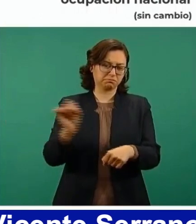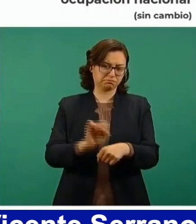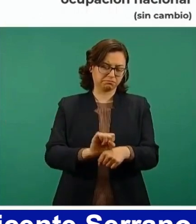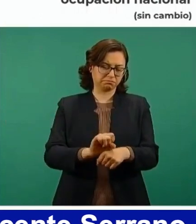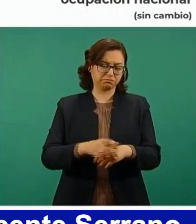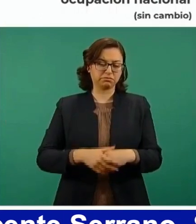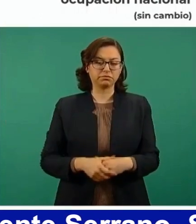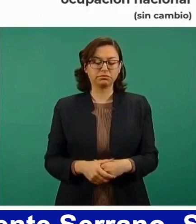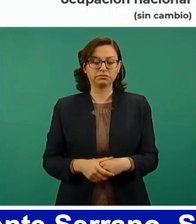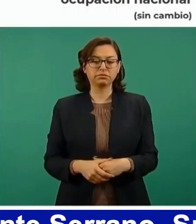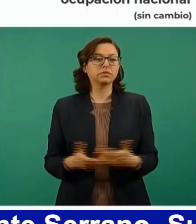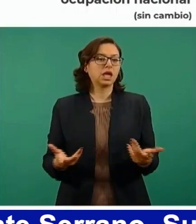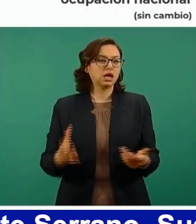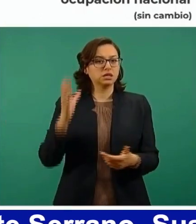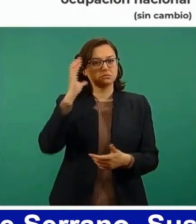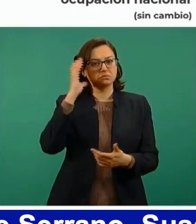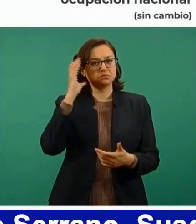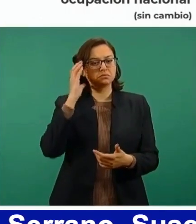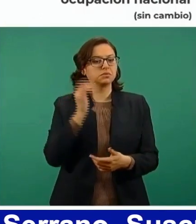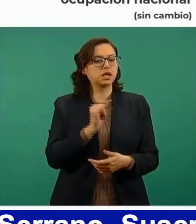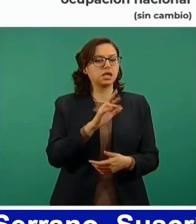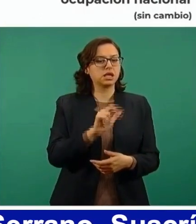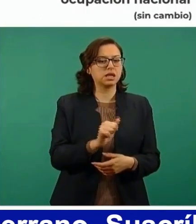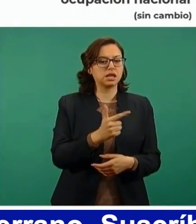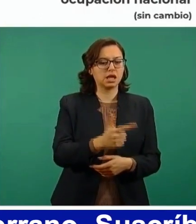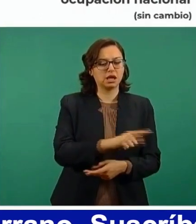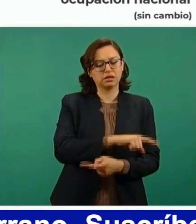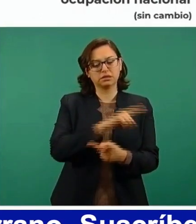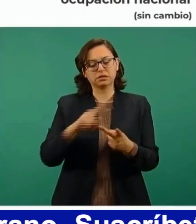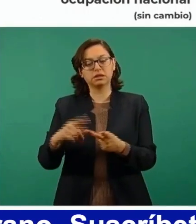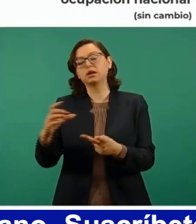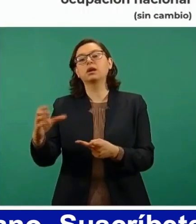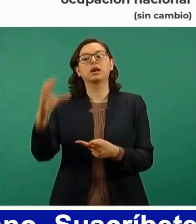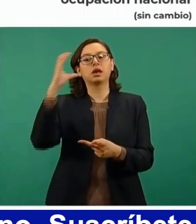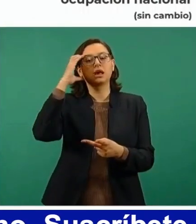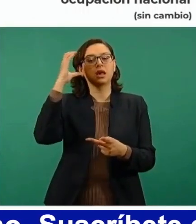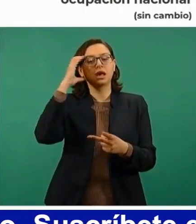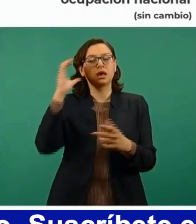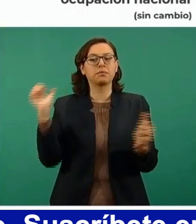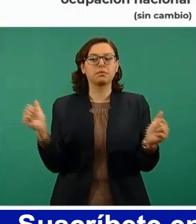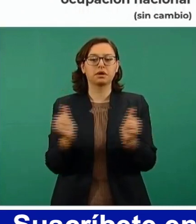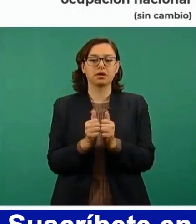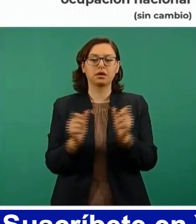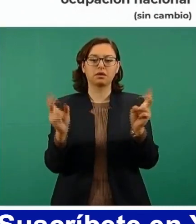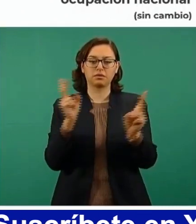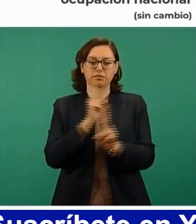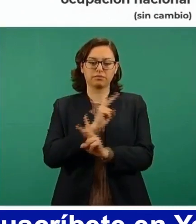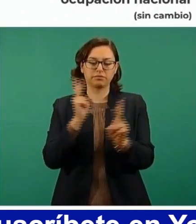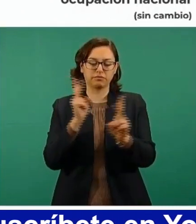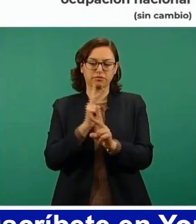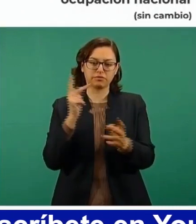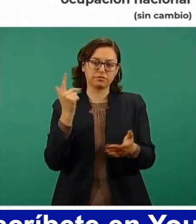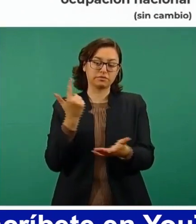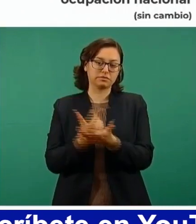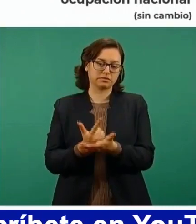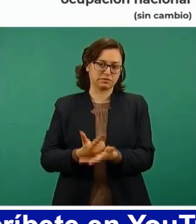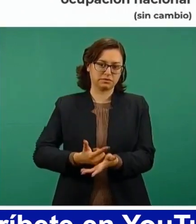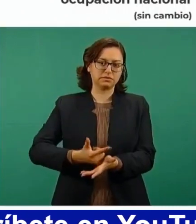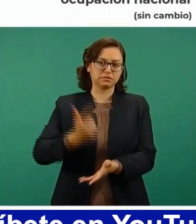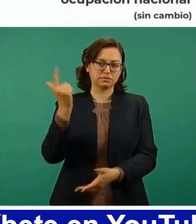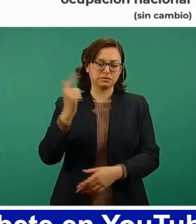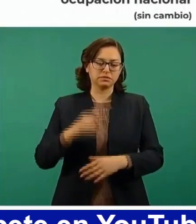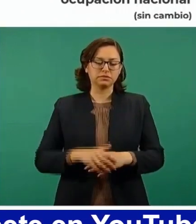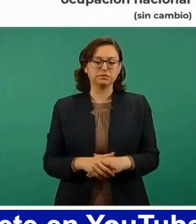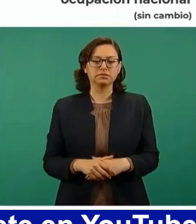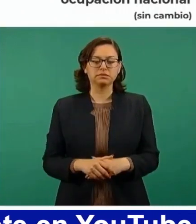nacional de camas, tanto camas generales como aquellas que requieren de atención crítica con el uso